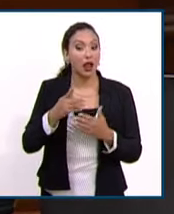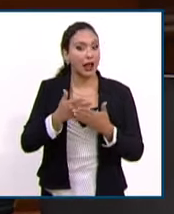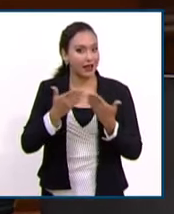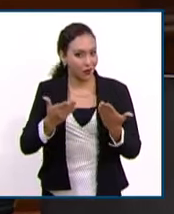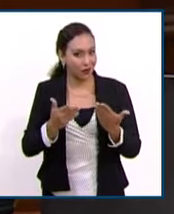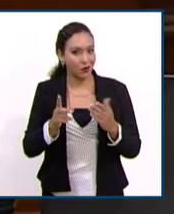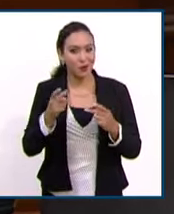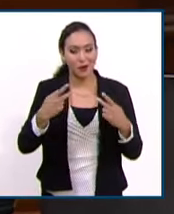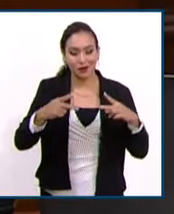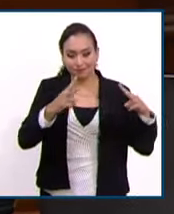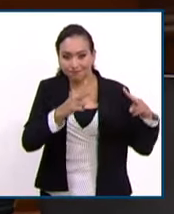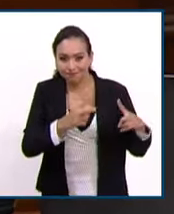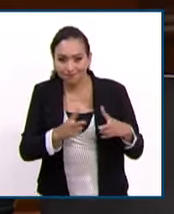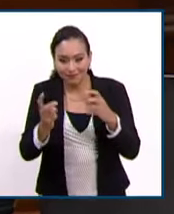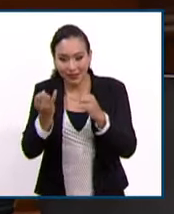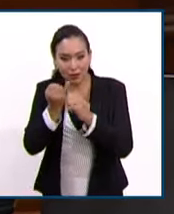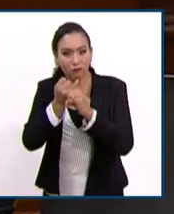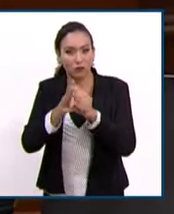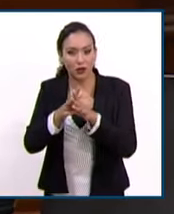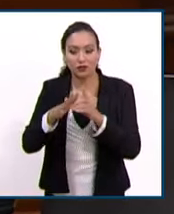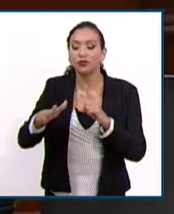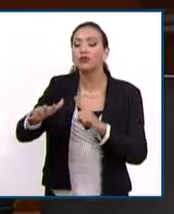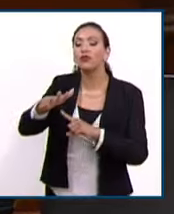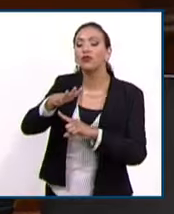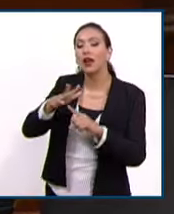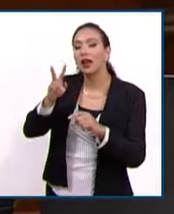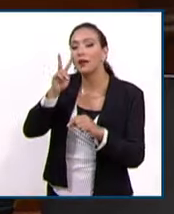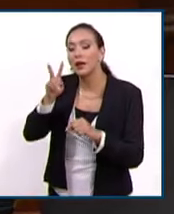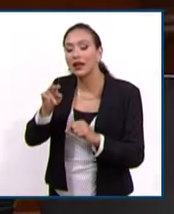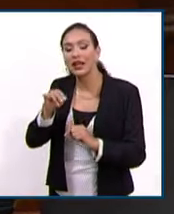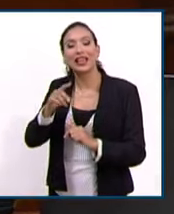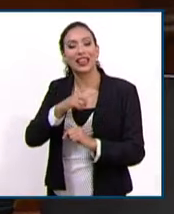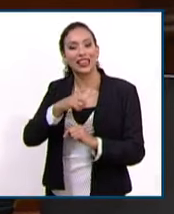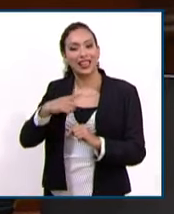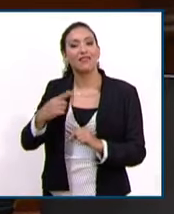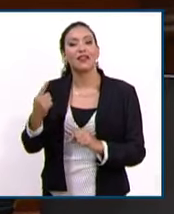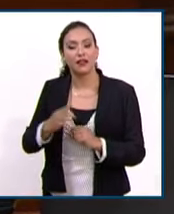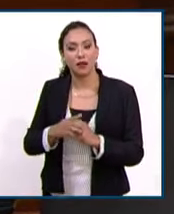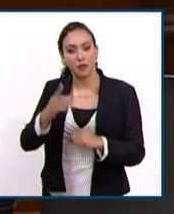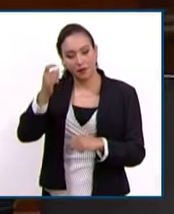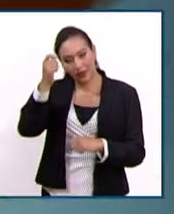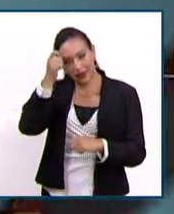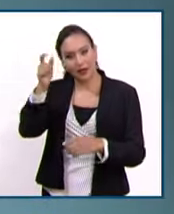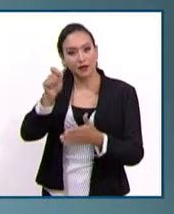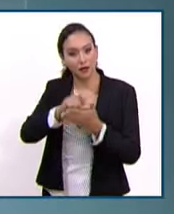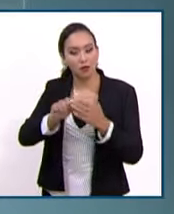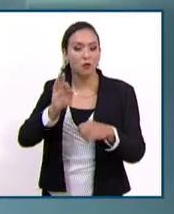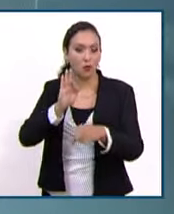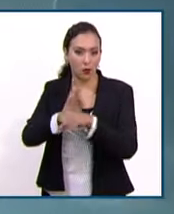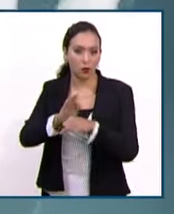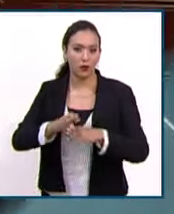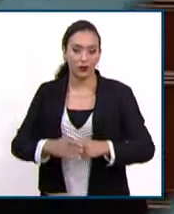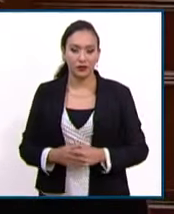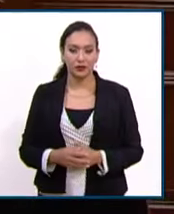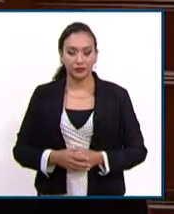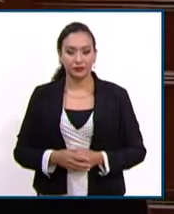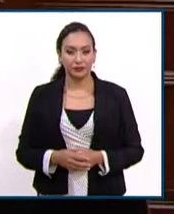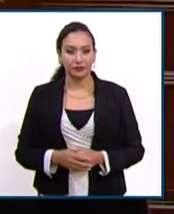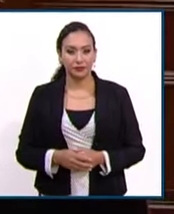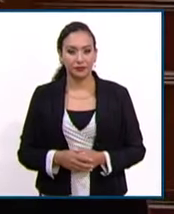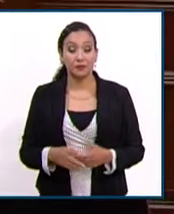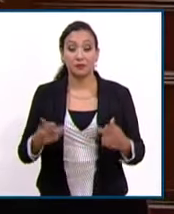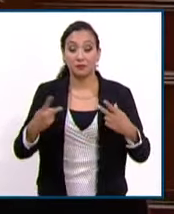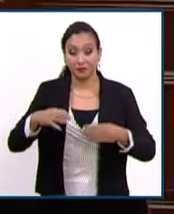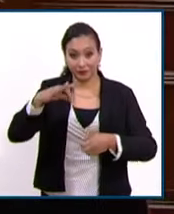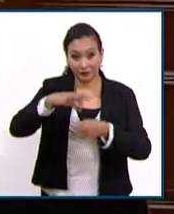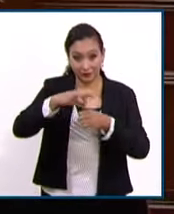esta tutela establecen medidas de protección y sus excepciones. Por mayoría de